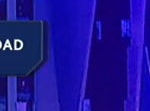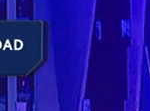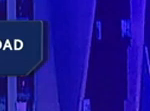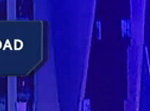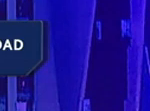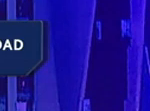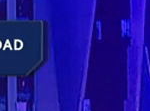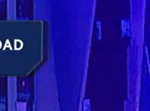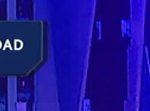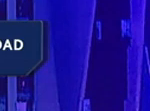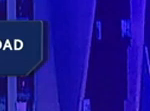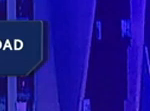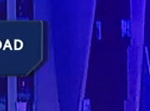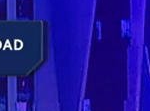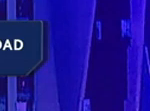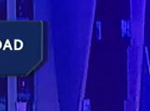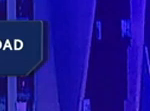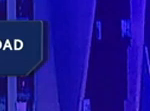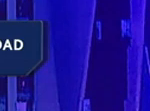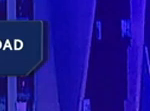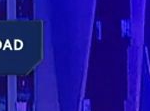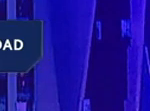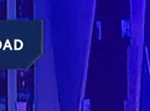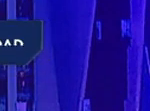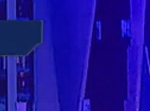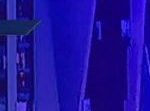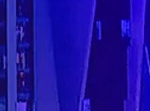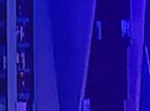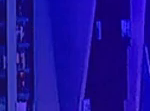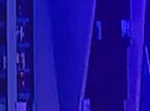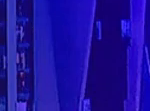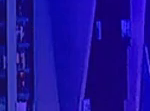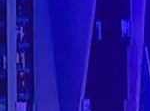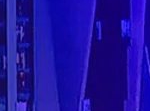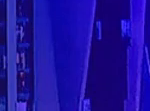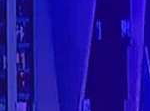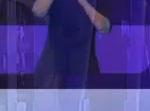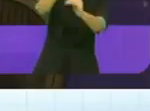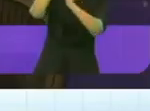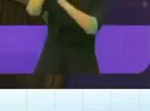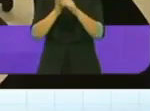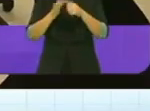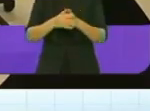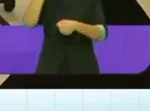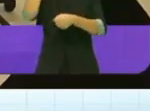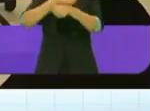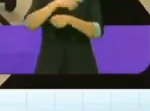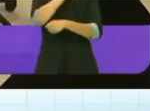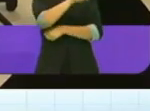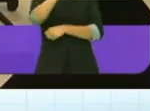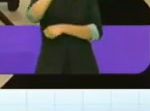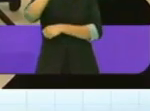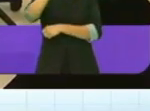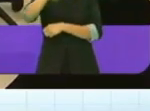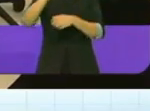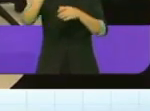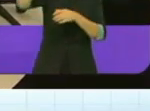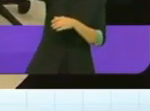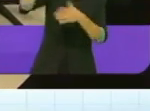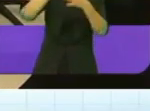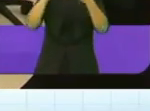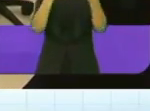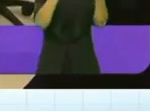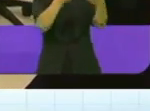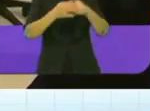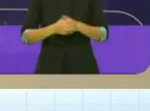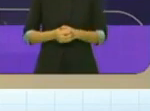fui de las que impulsó otro formato para el segundo debate una de mis ideas era poner en la mesa al menos